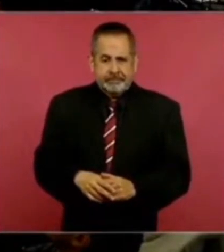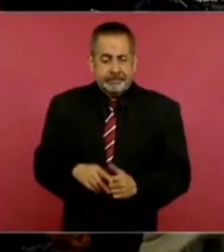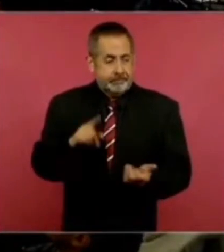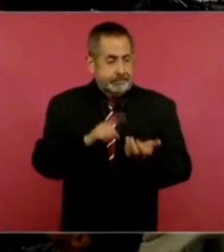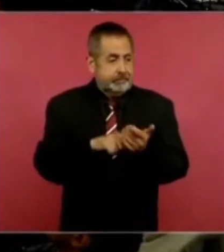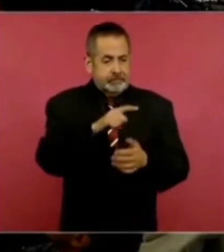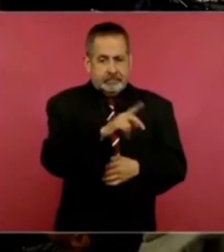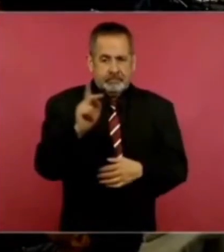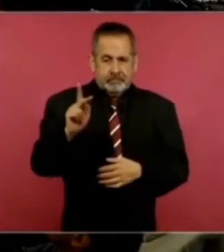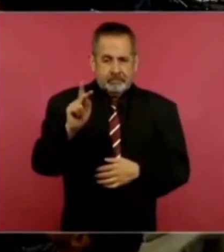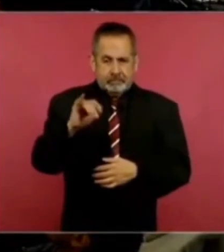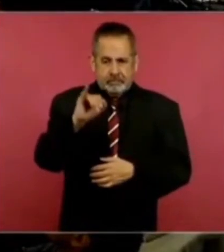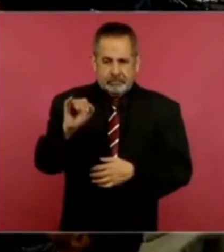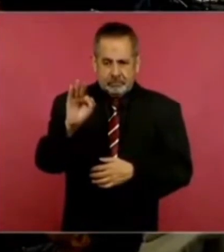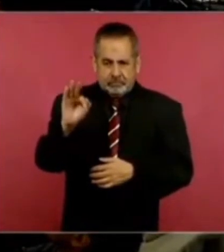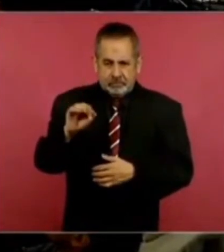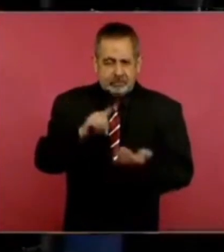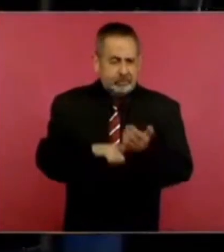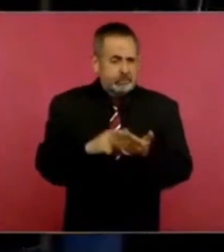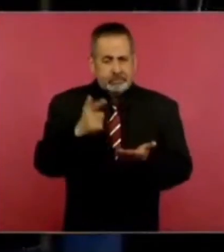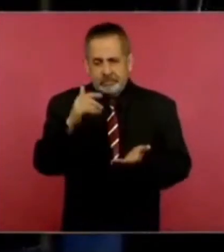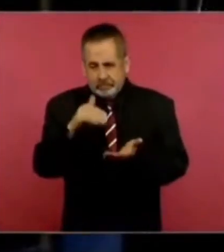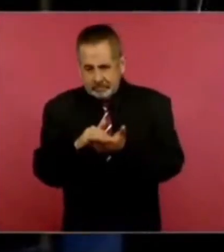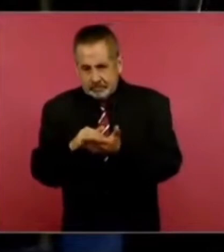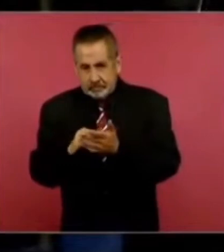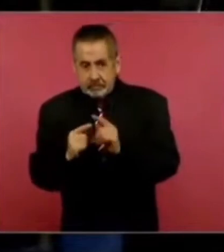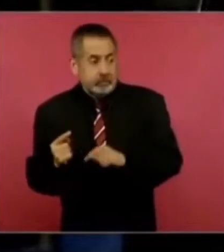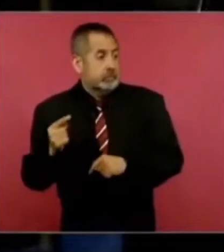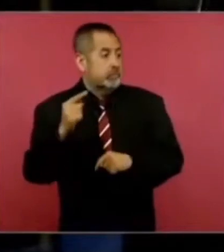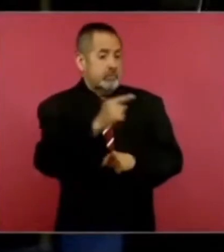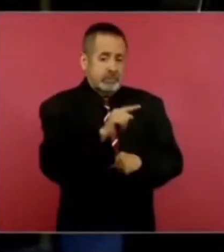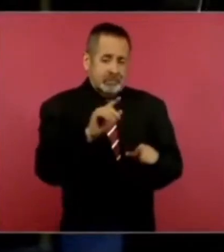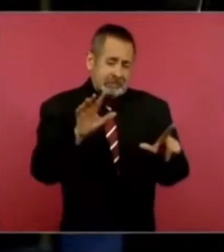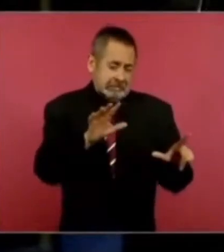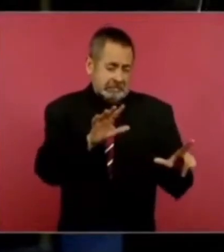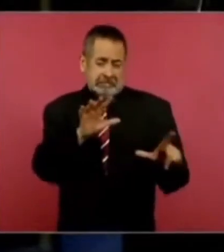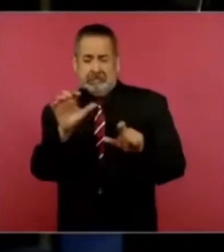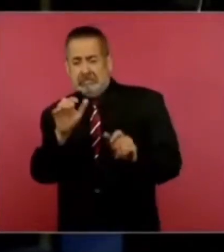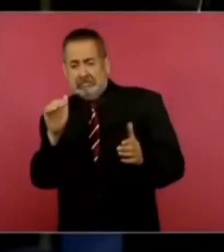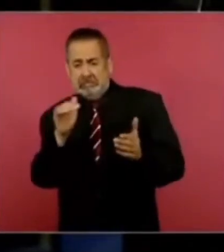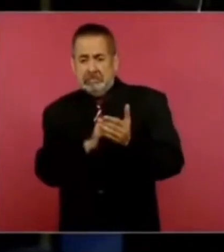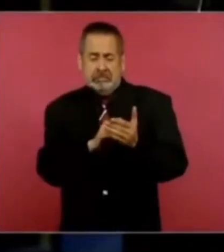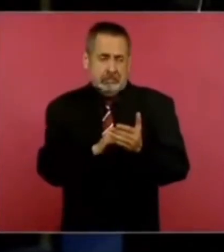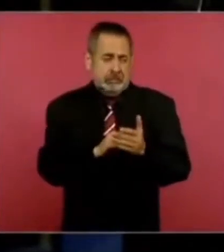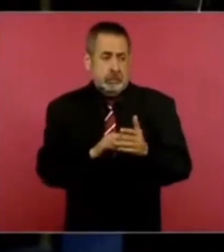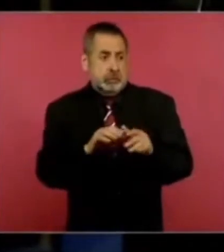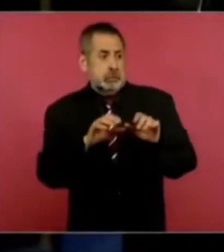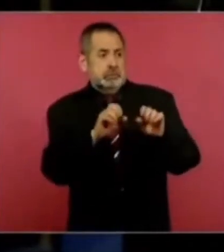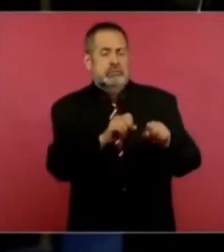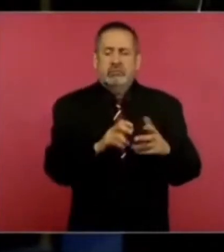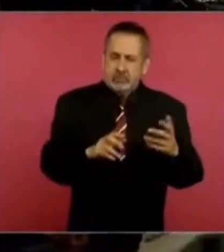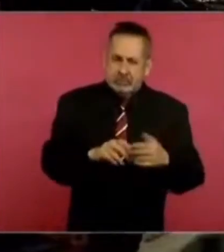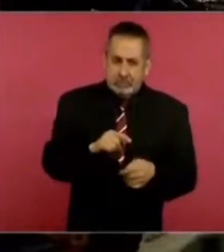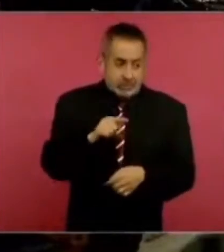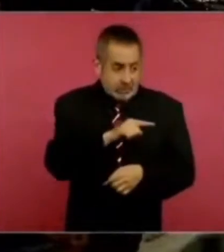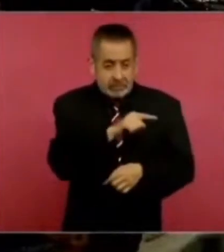Poder Judicial para 700,000 y todavía ir a la